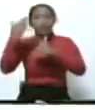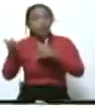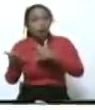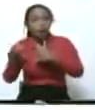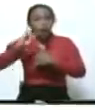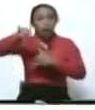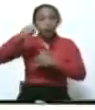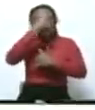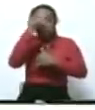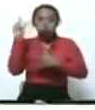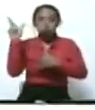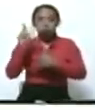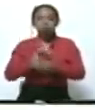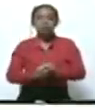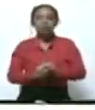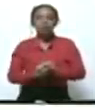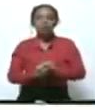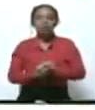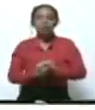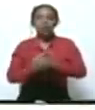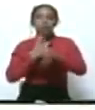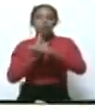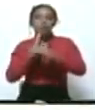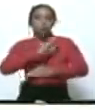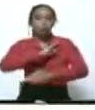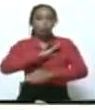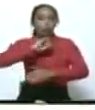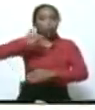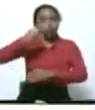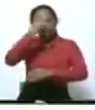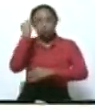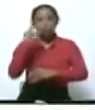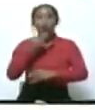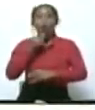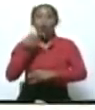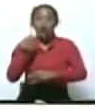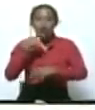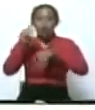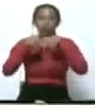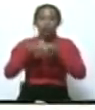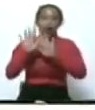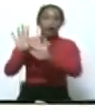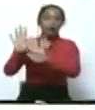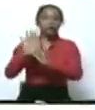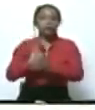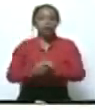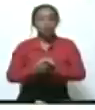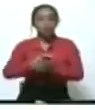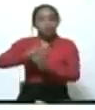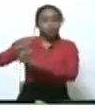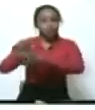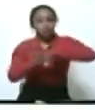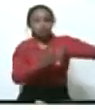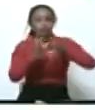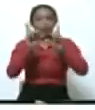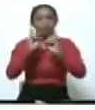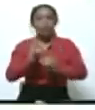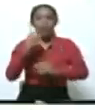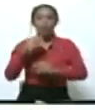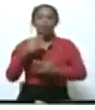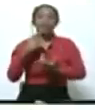con las restricciones propias de la JPSUV, que son los jóvenes los que votan allí, pues. Una decisión de los jóvenes del